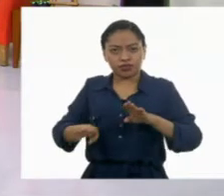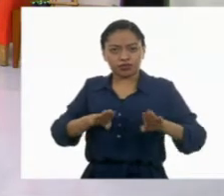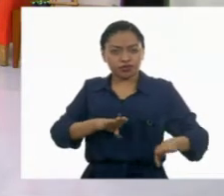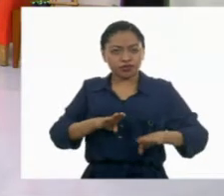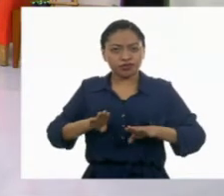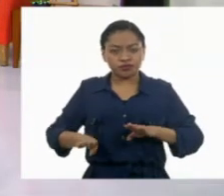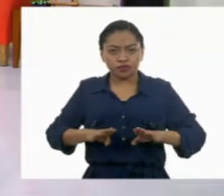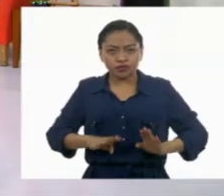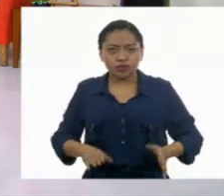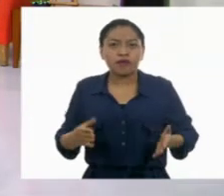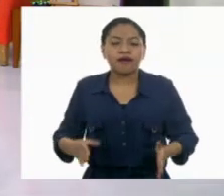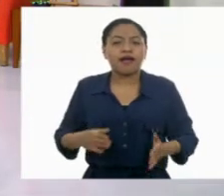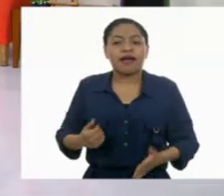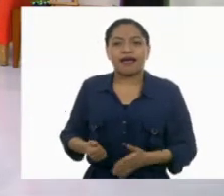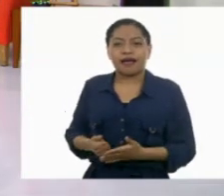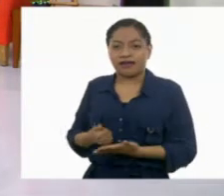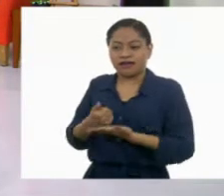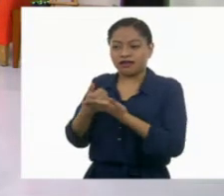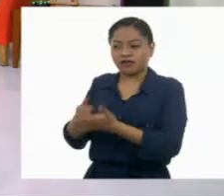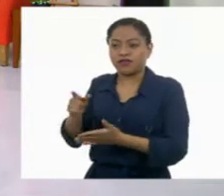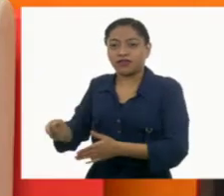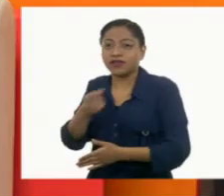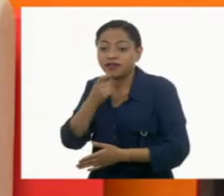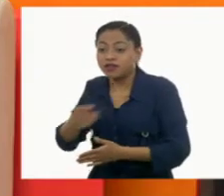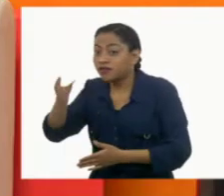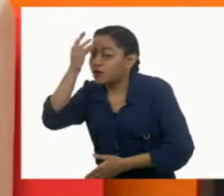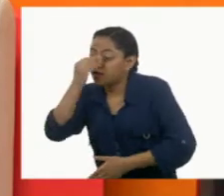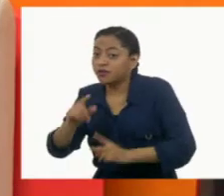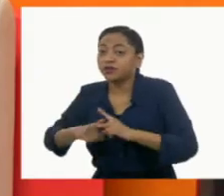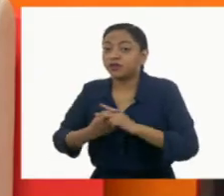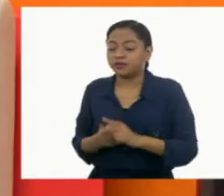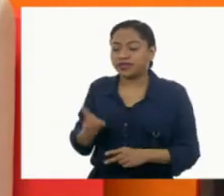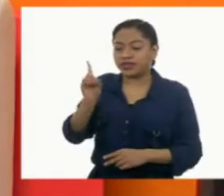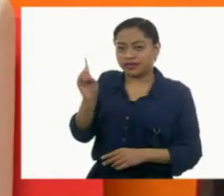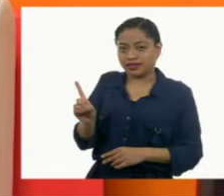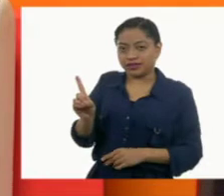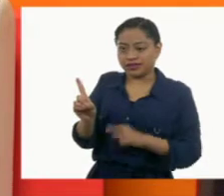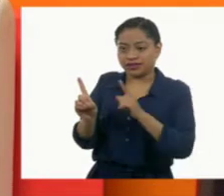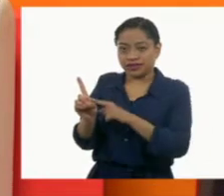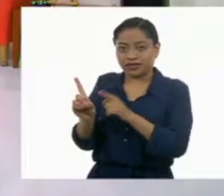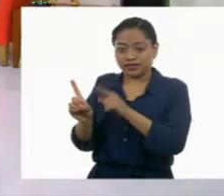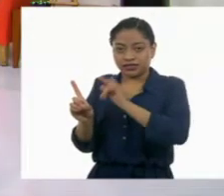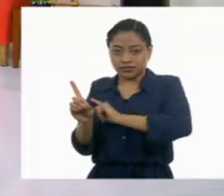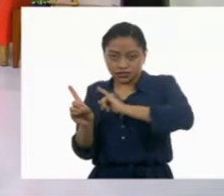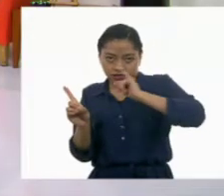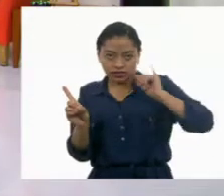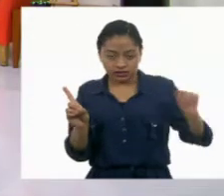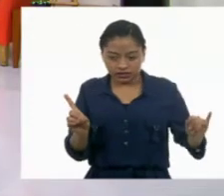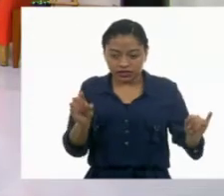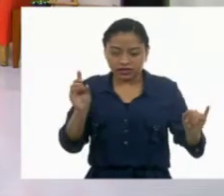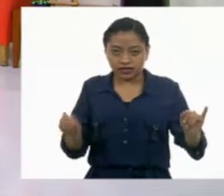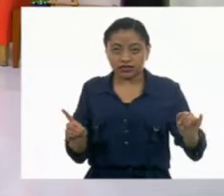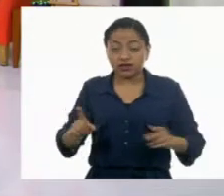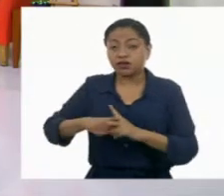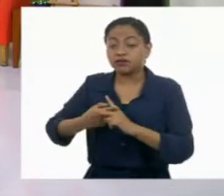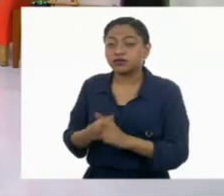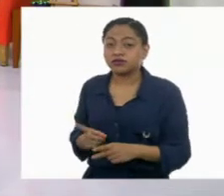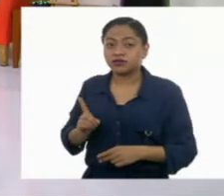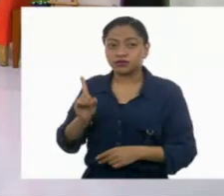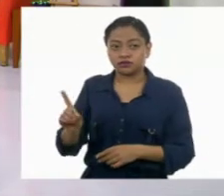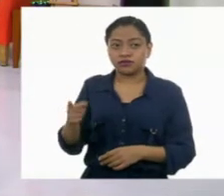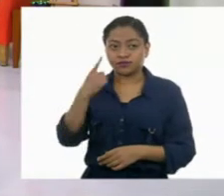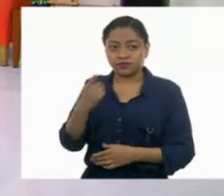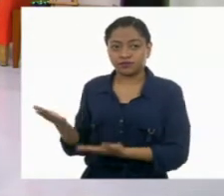niño empezando del lado derecho. ¿Por qué? Porque la escritura la vamos a iniciar de derecha a izquierda. Entonces empezamos